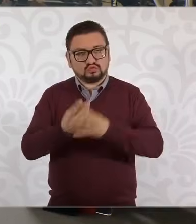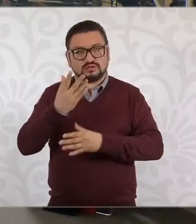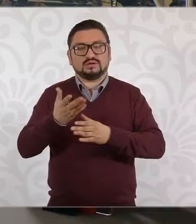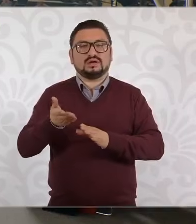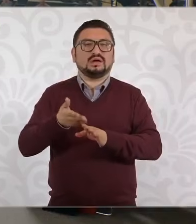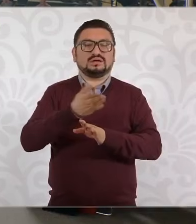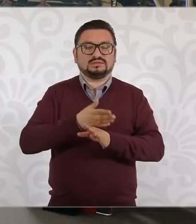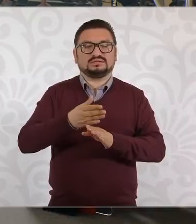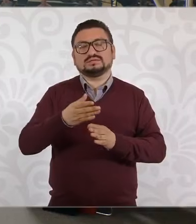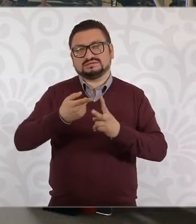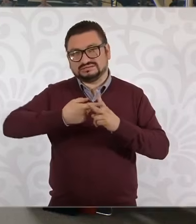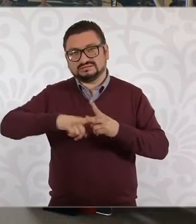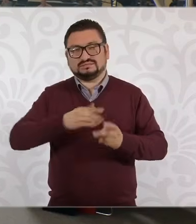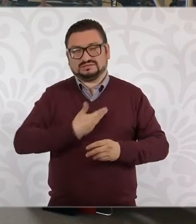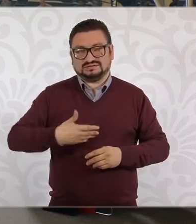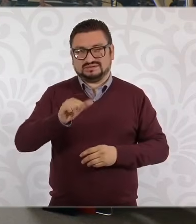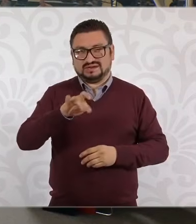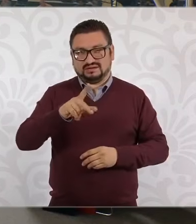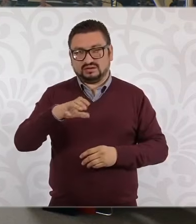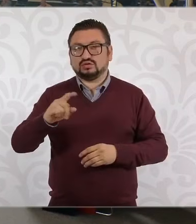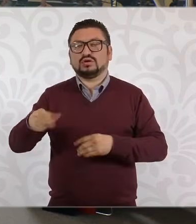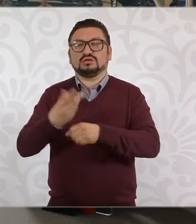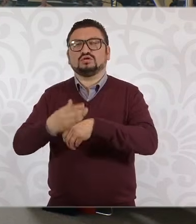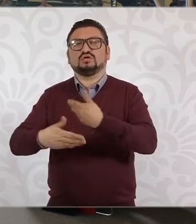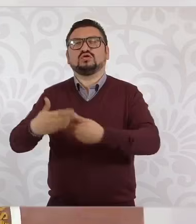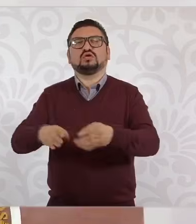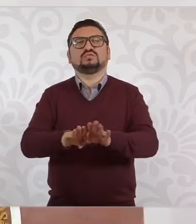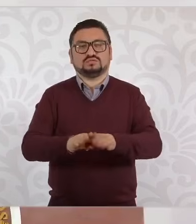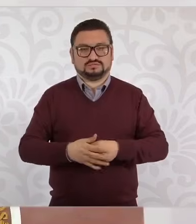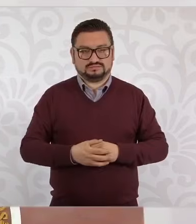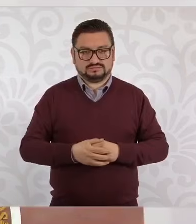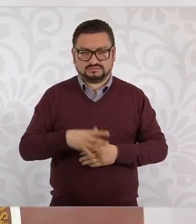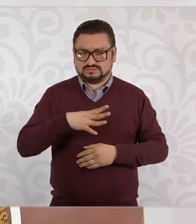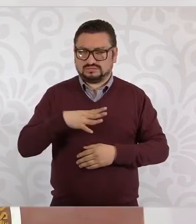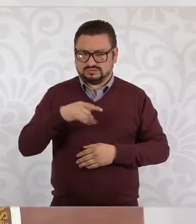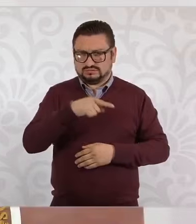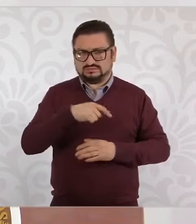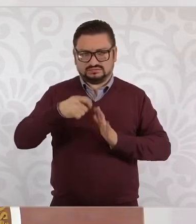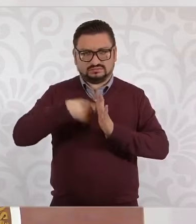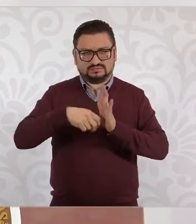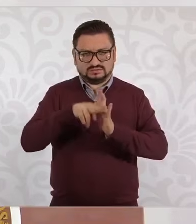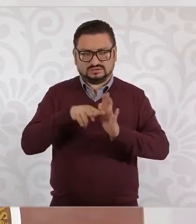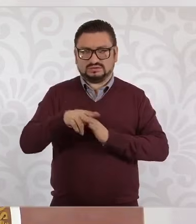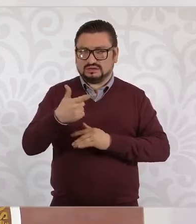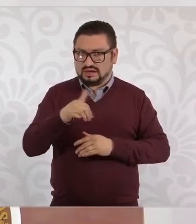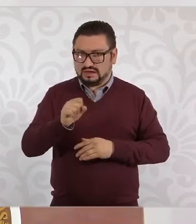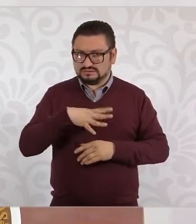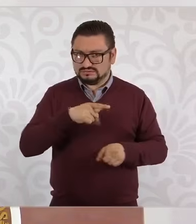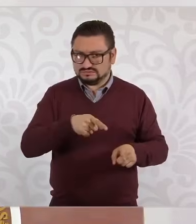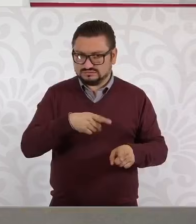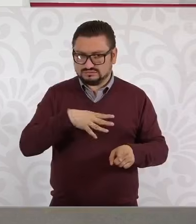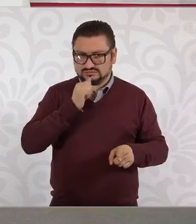en el sexenio pasado. ¿Cómo va la planta coquizadora? Ponles el video que puse ayer. ¿Ya tienes lo de la planta de gas o